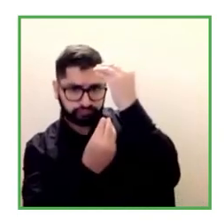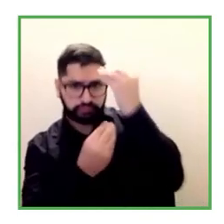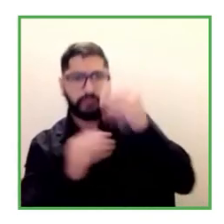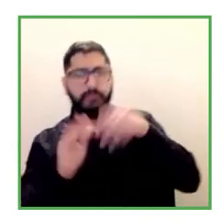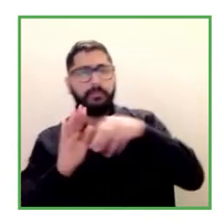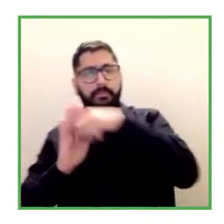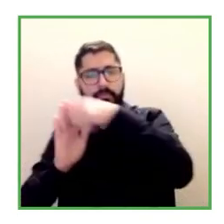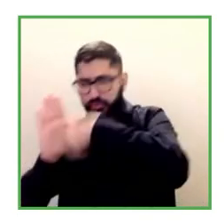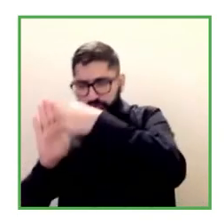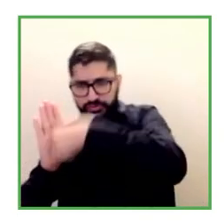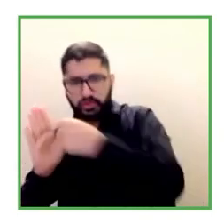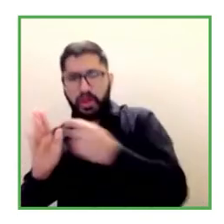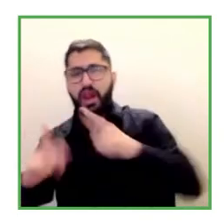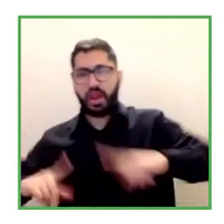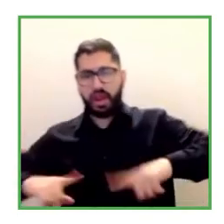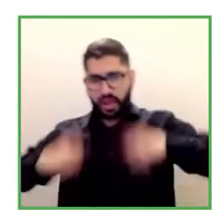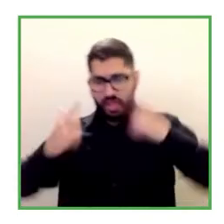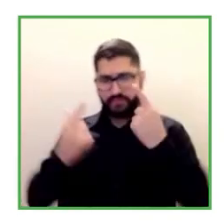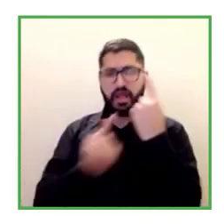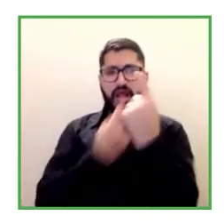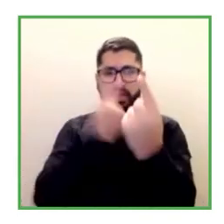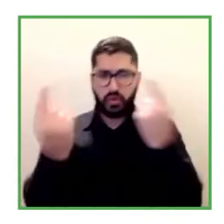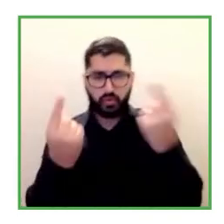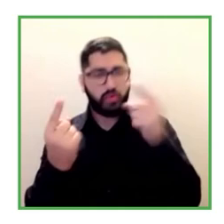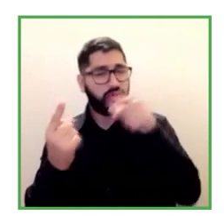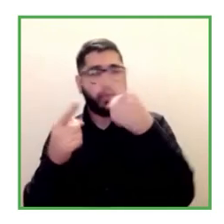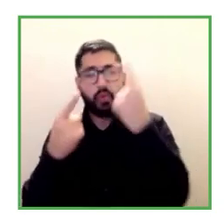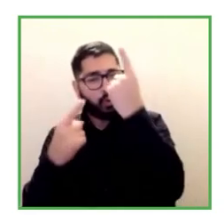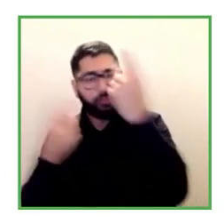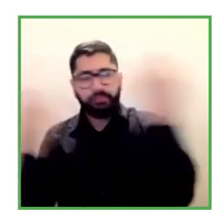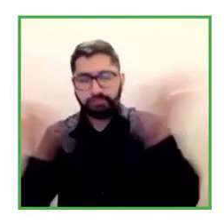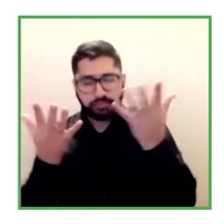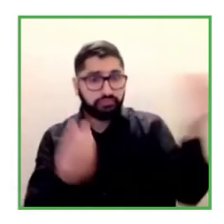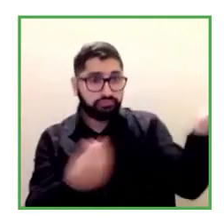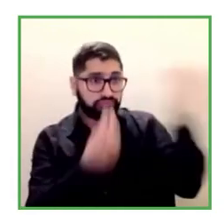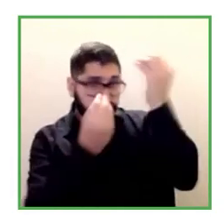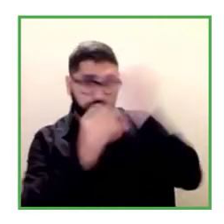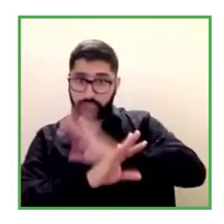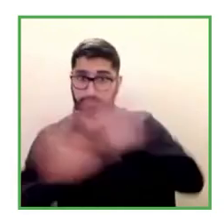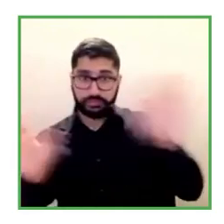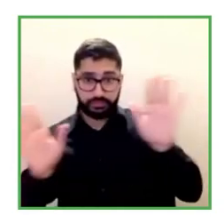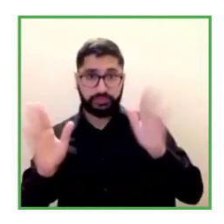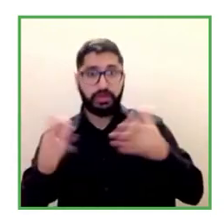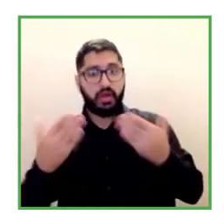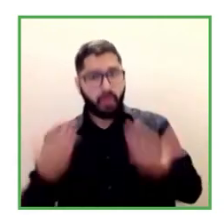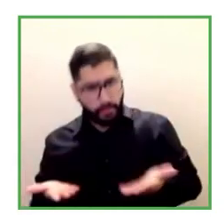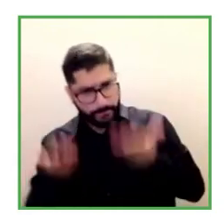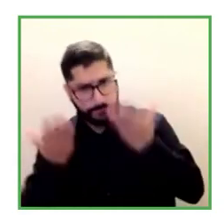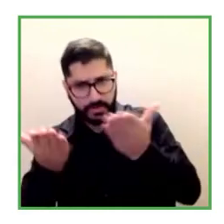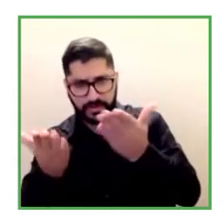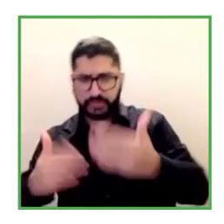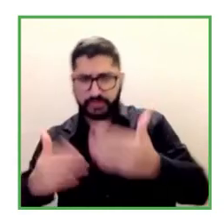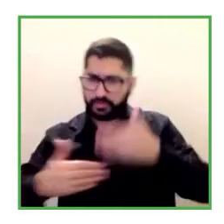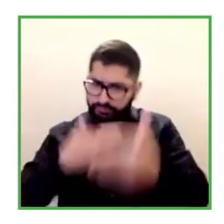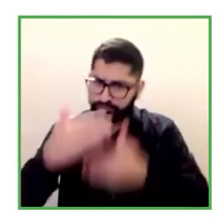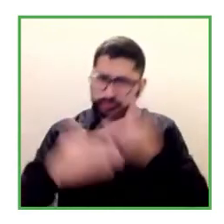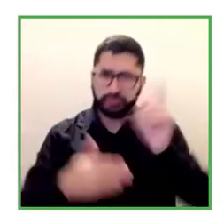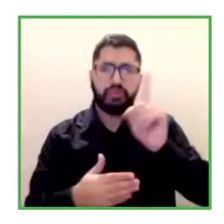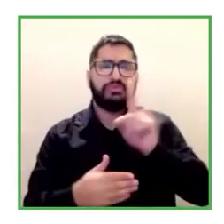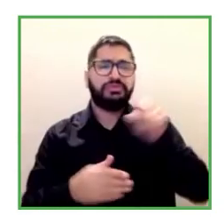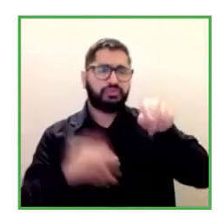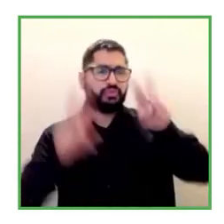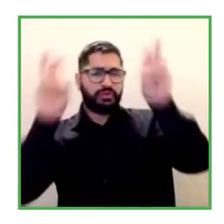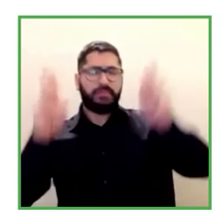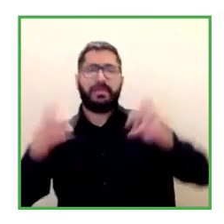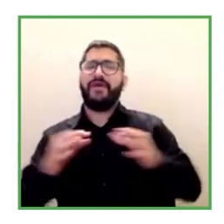en lo que les toque formarse o lo que la oferta regular les da, sino en aquello que los haga felices, porque en esa